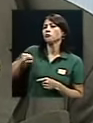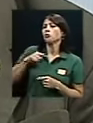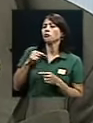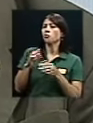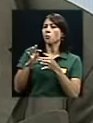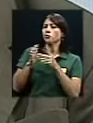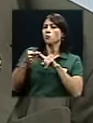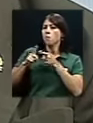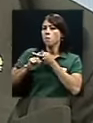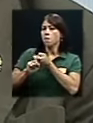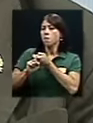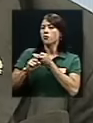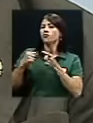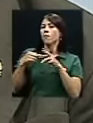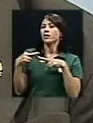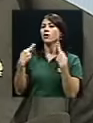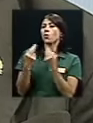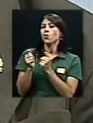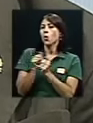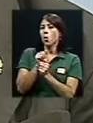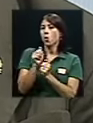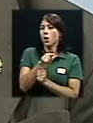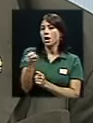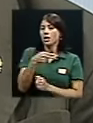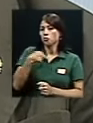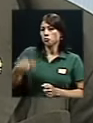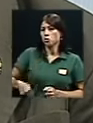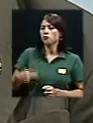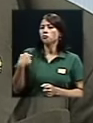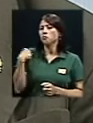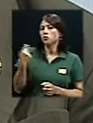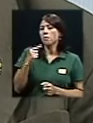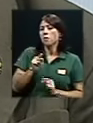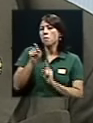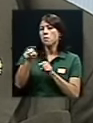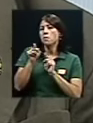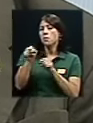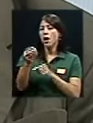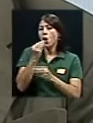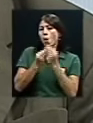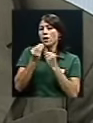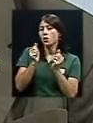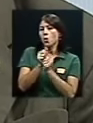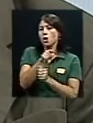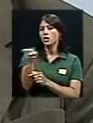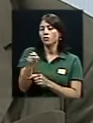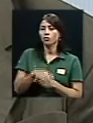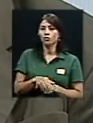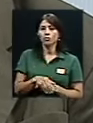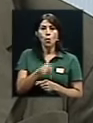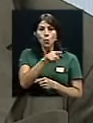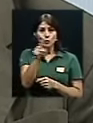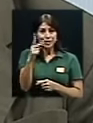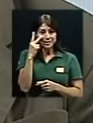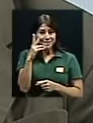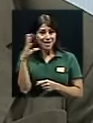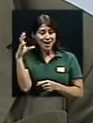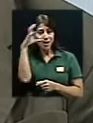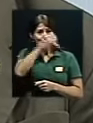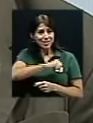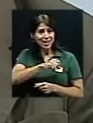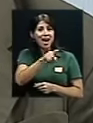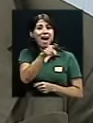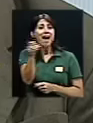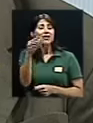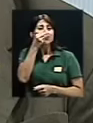a menudo, ¿verdad? Entonces, para que ustedes vean cómo a ellos les importa prácticamente un comino la discusión